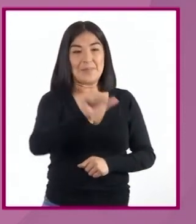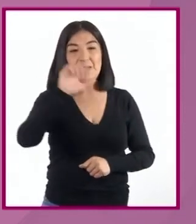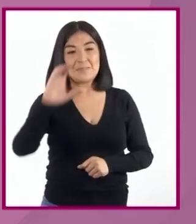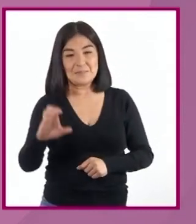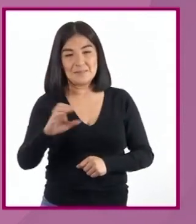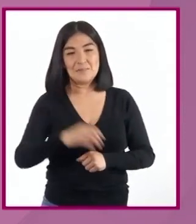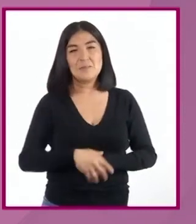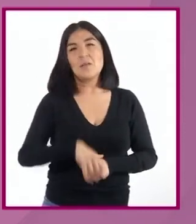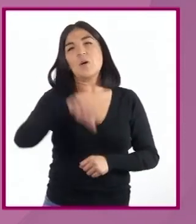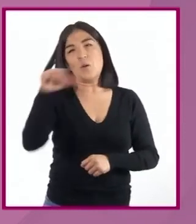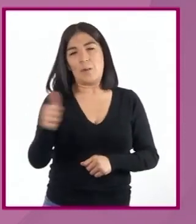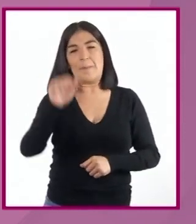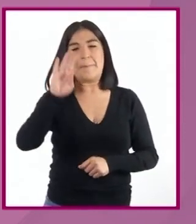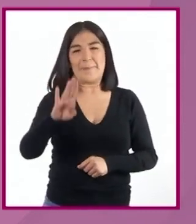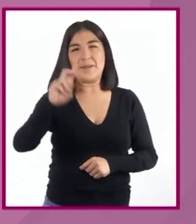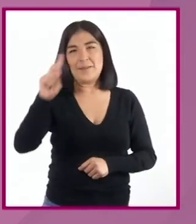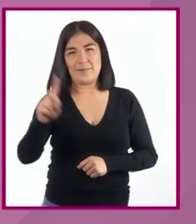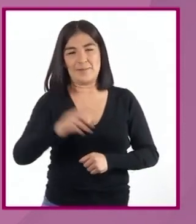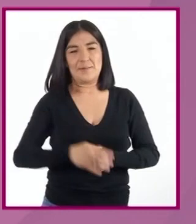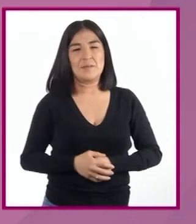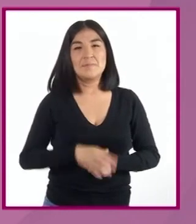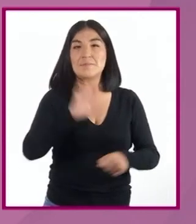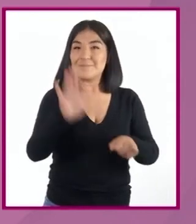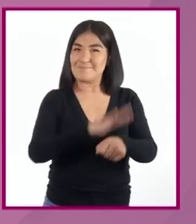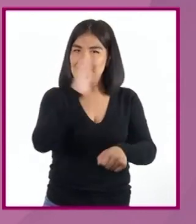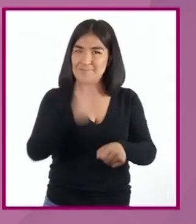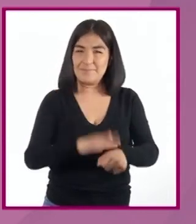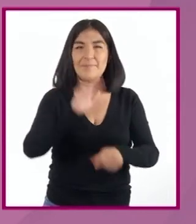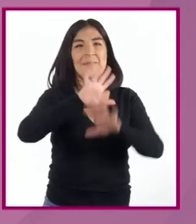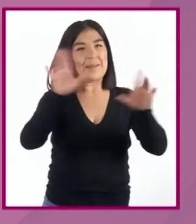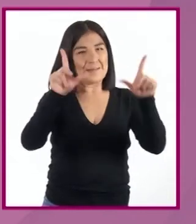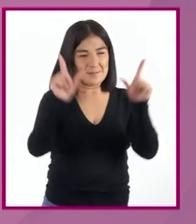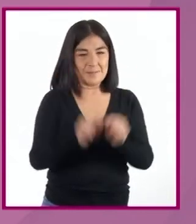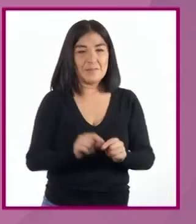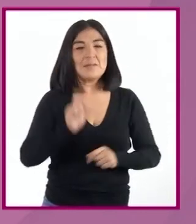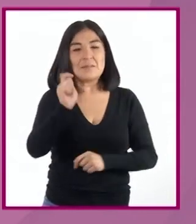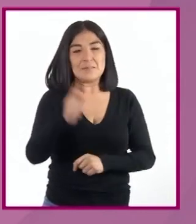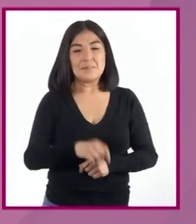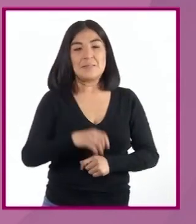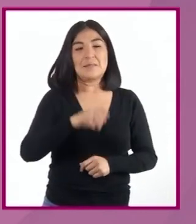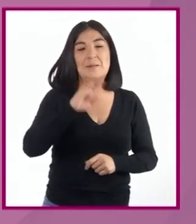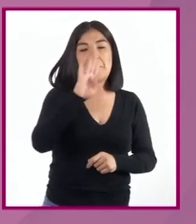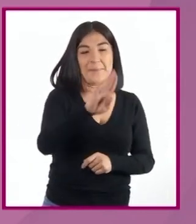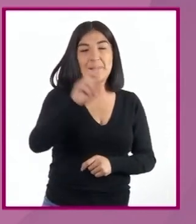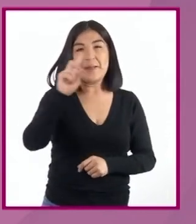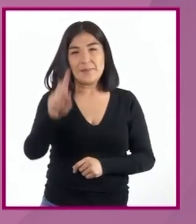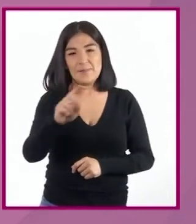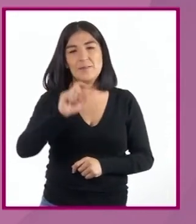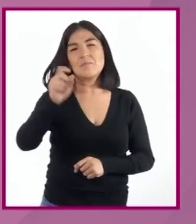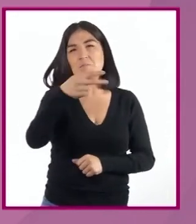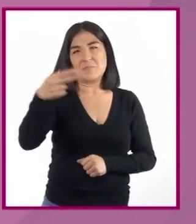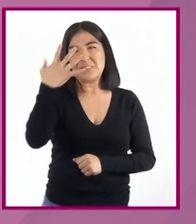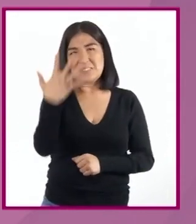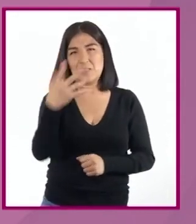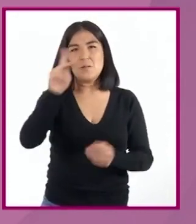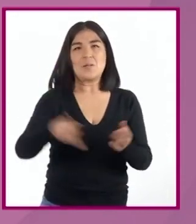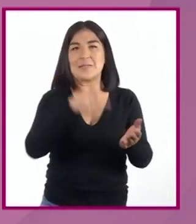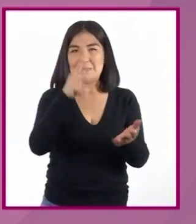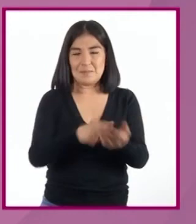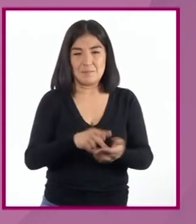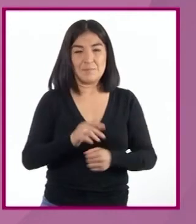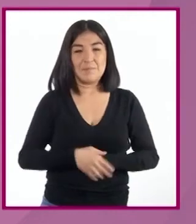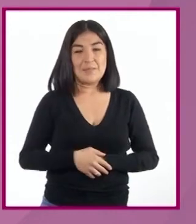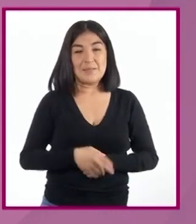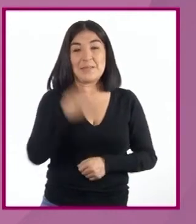el segmento BD. Concluimos que el segmento BD es igual a 5 kilómetros. Por lo tanto,